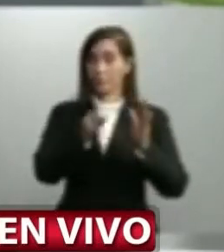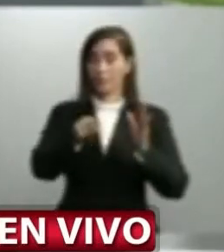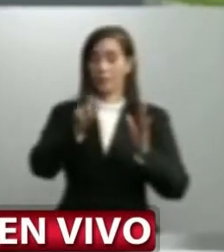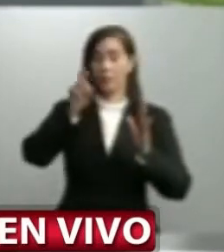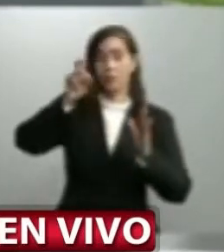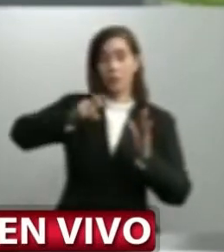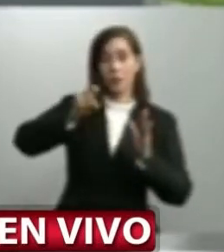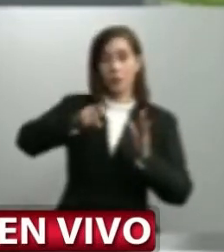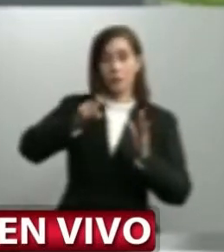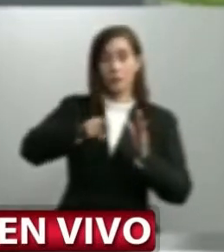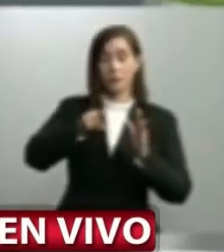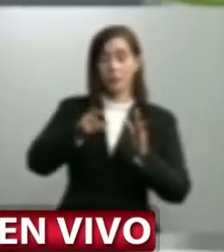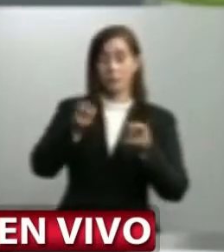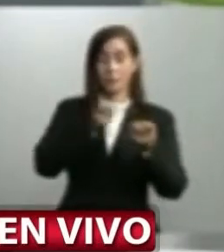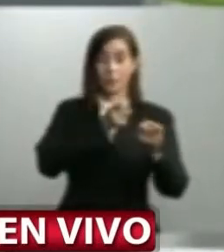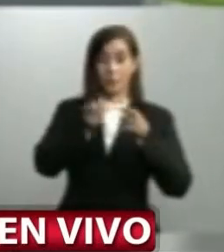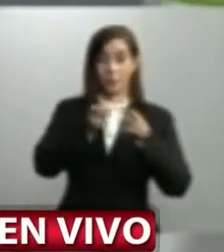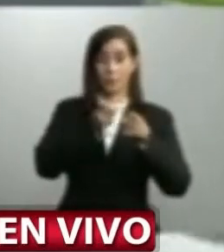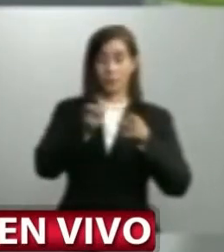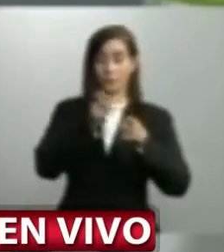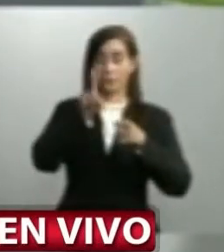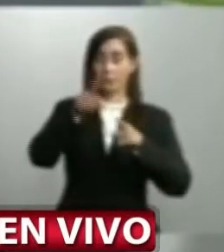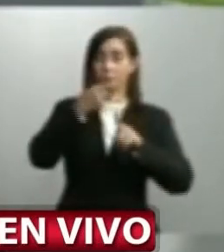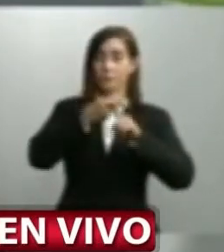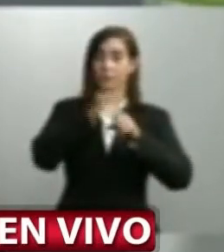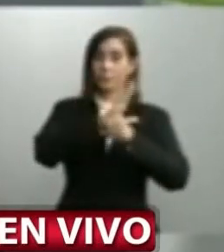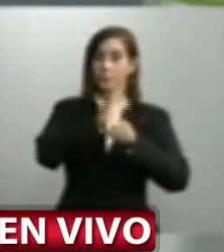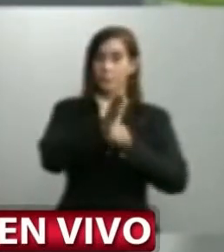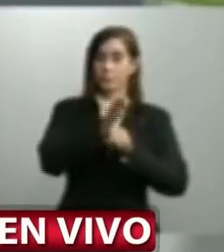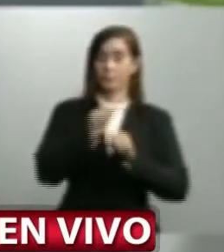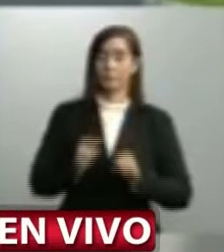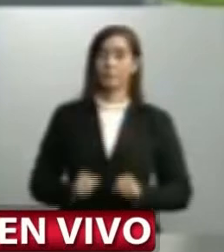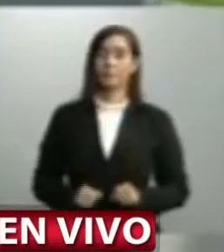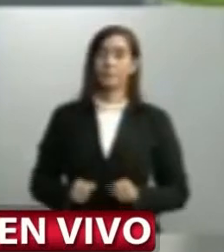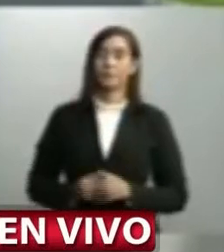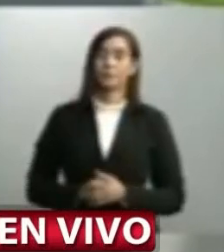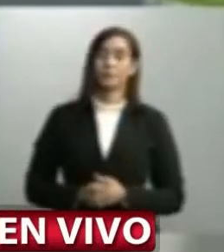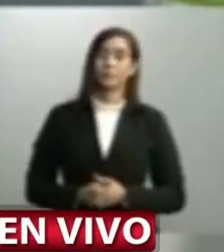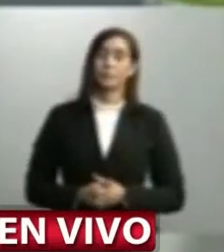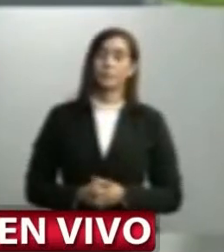se necesitan para el manejo de este problema.